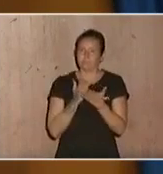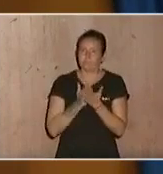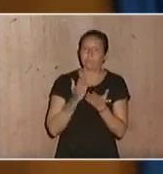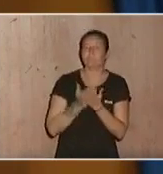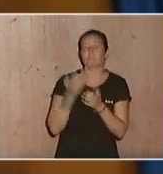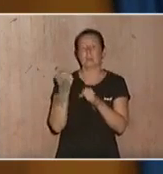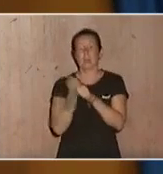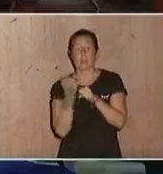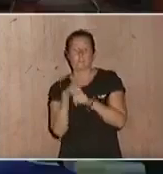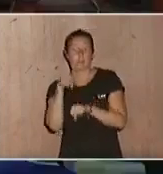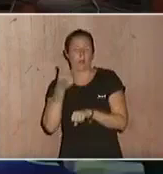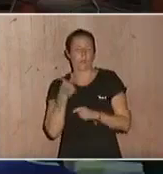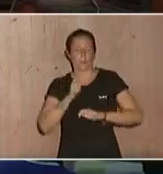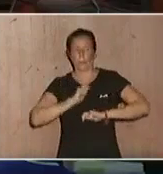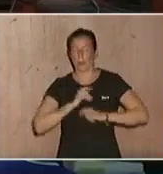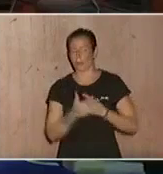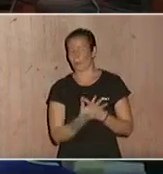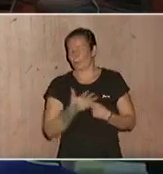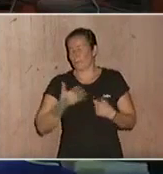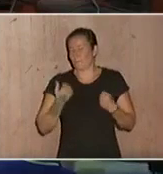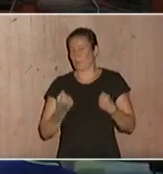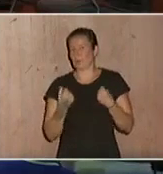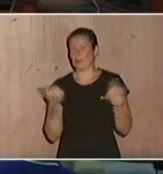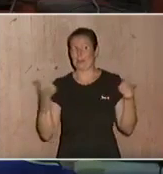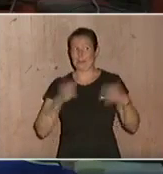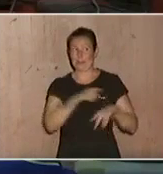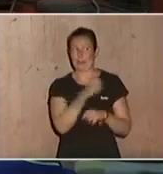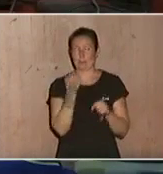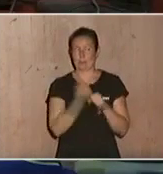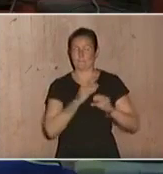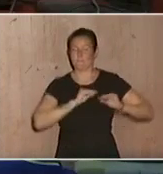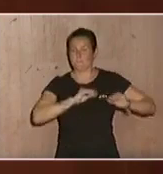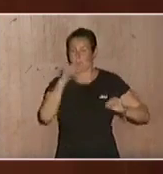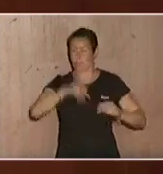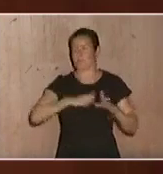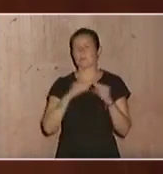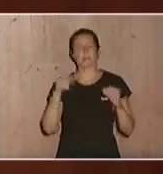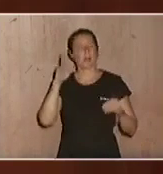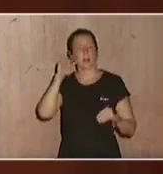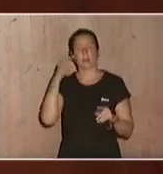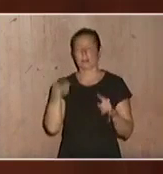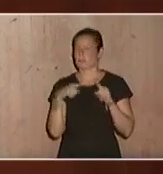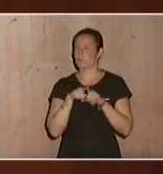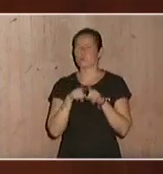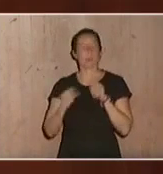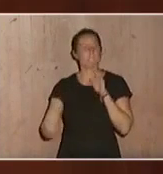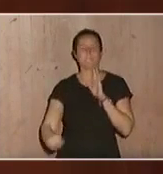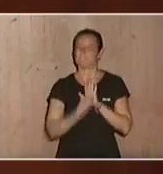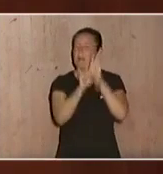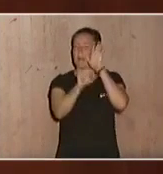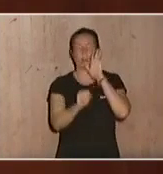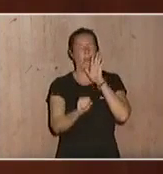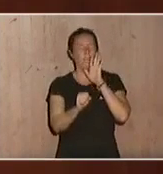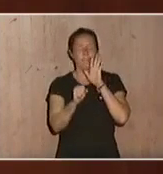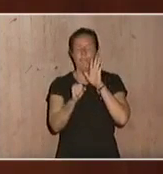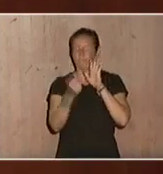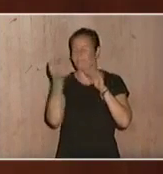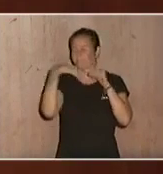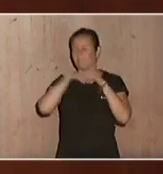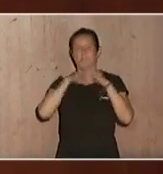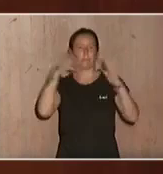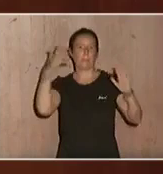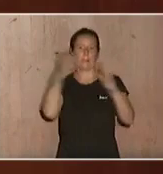relación con la Universidad de Alicante ha dejado una huella profunda y significativa, como quedará reflejado a lo largo de